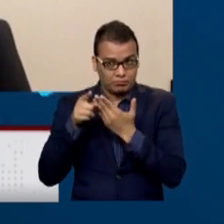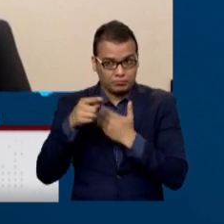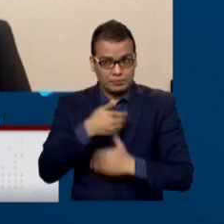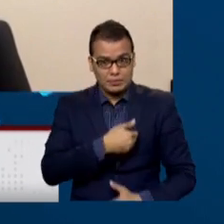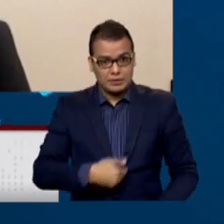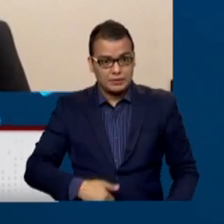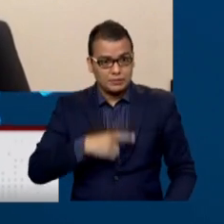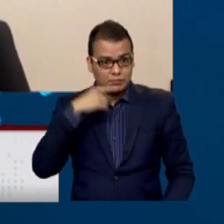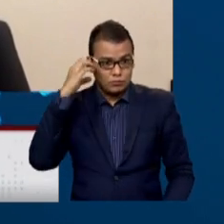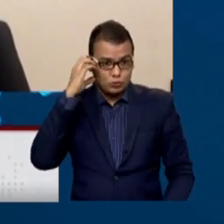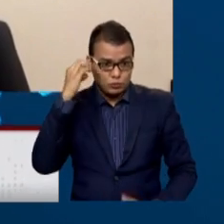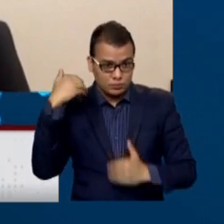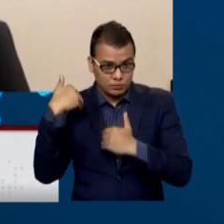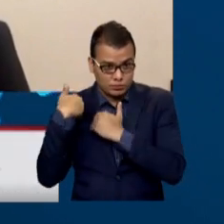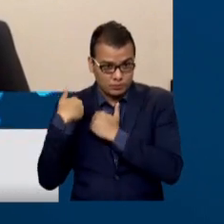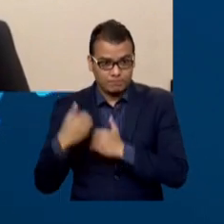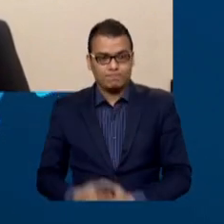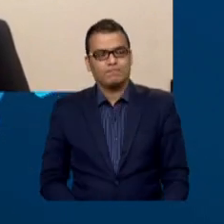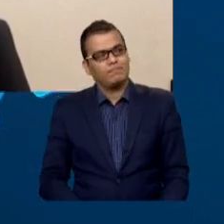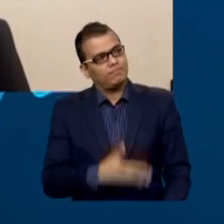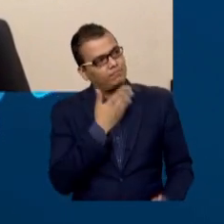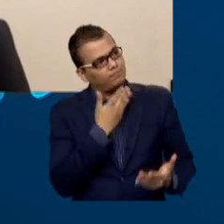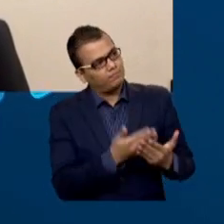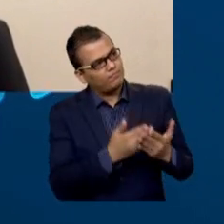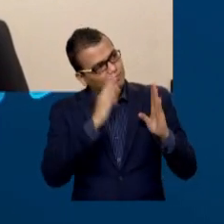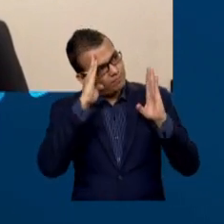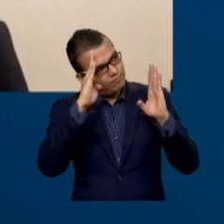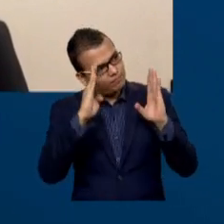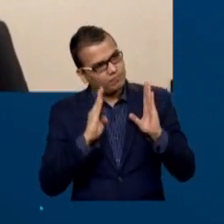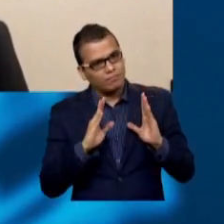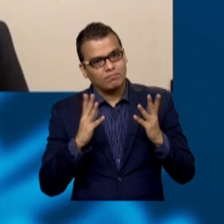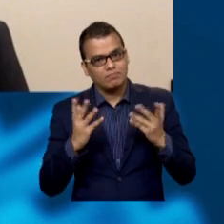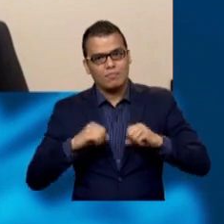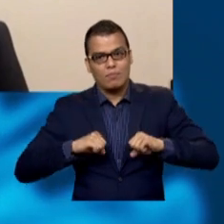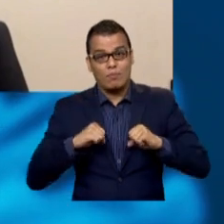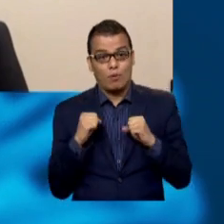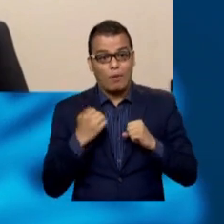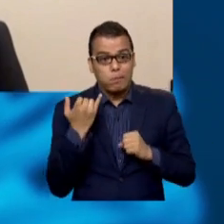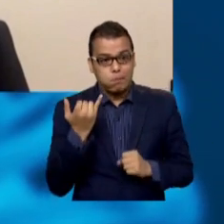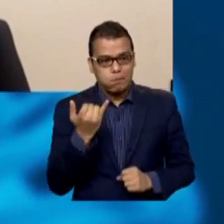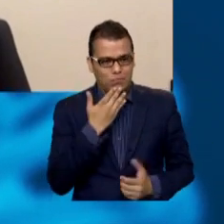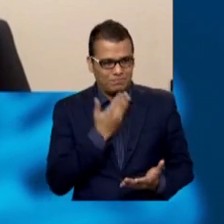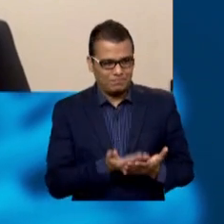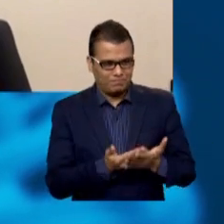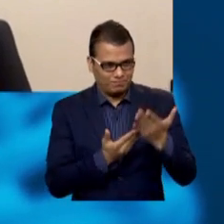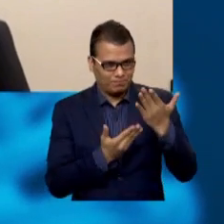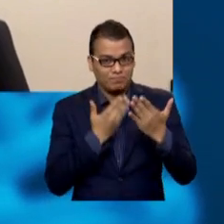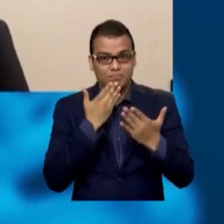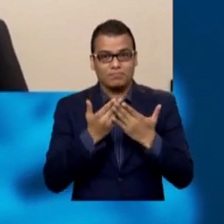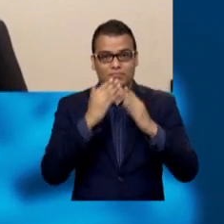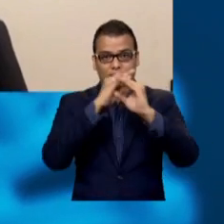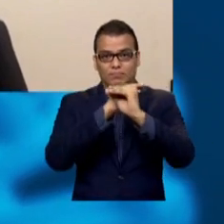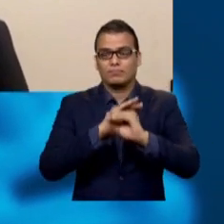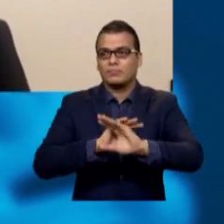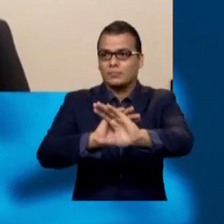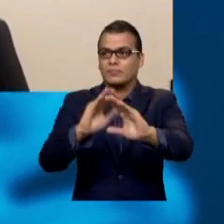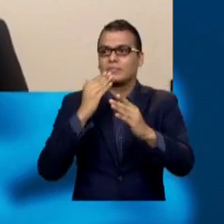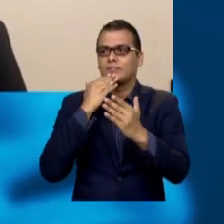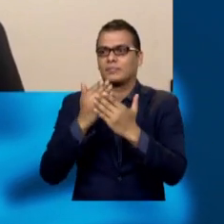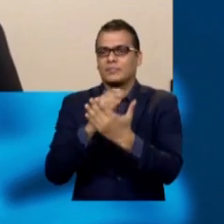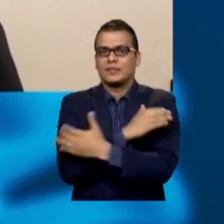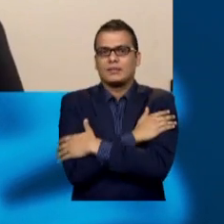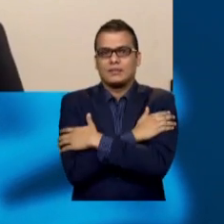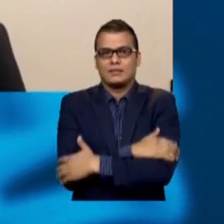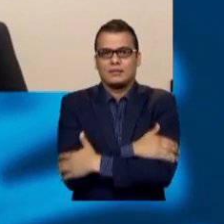señor presidente. Muy bien, muchas gracias al ministro Azul por habernos atendido en directo desde la capital de la República. Muy buenas noches. Un abrazo para ti, para el señor alcalde,